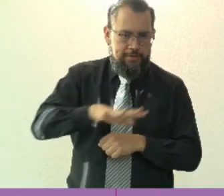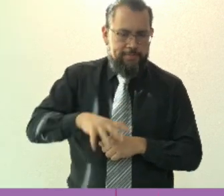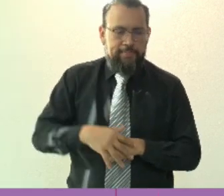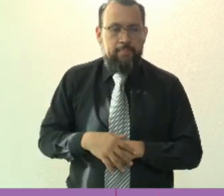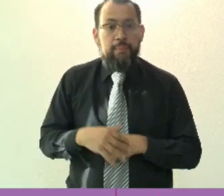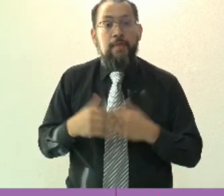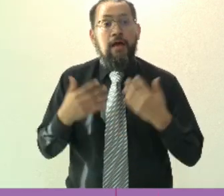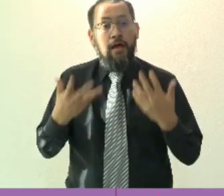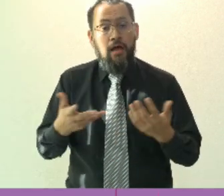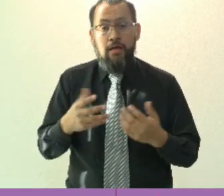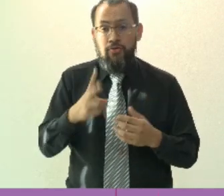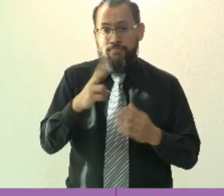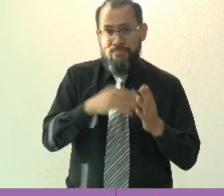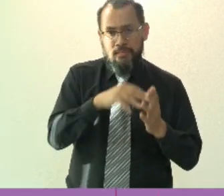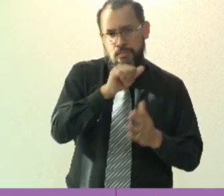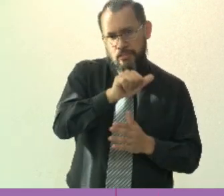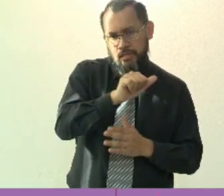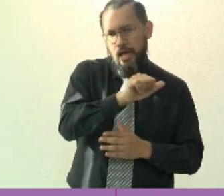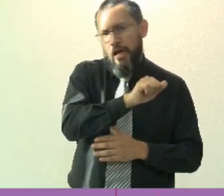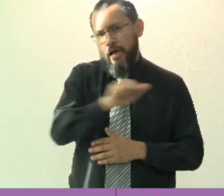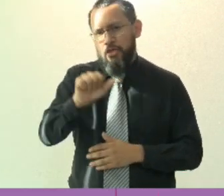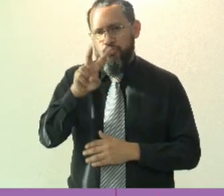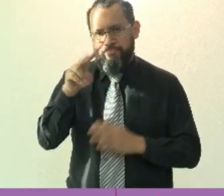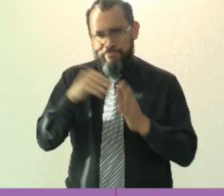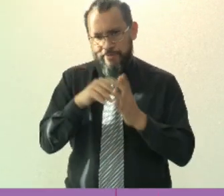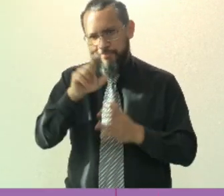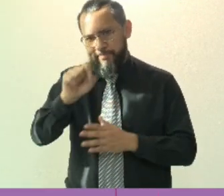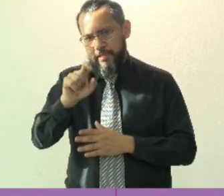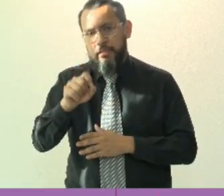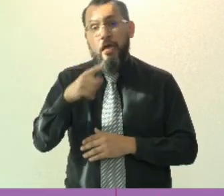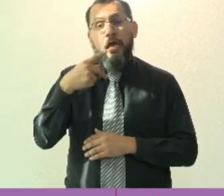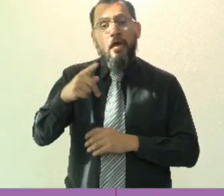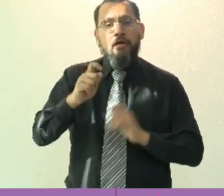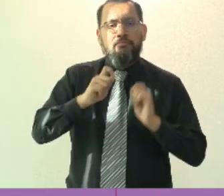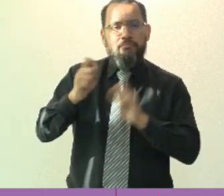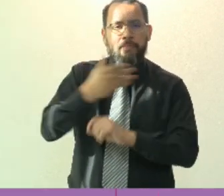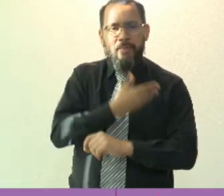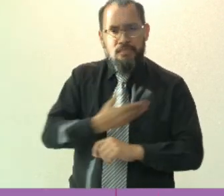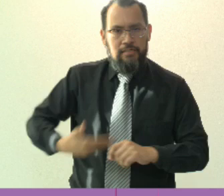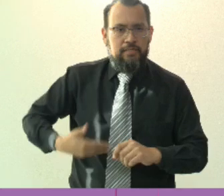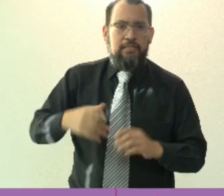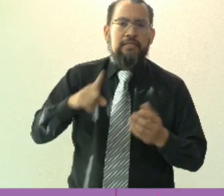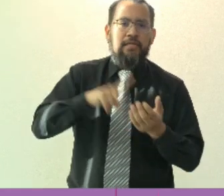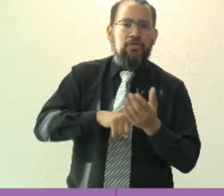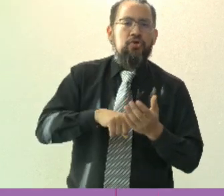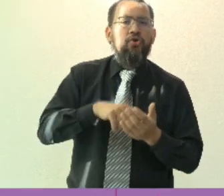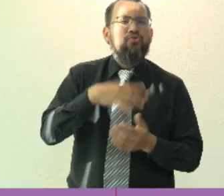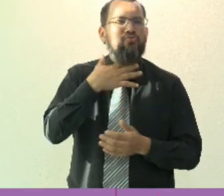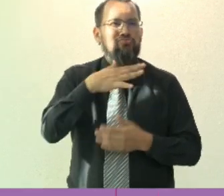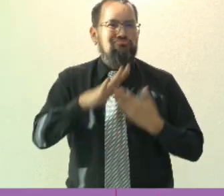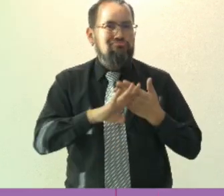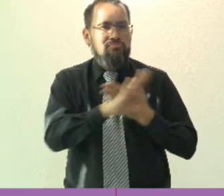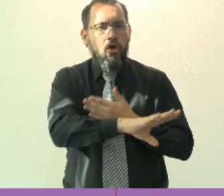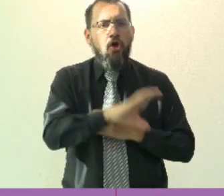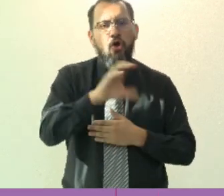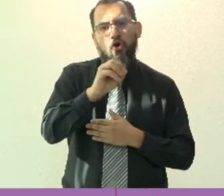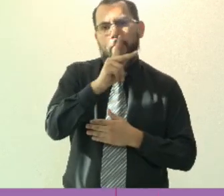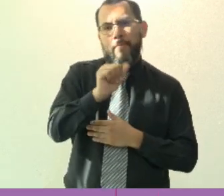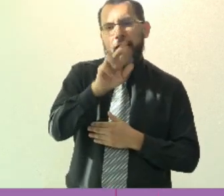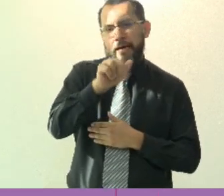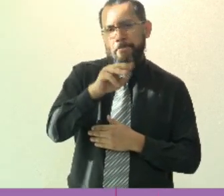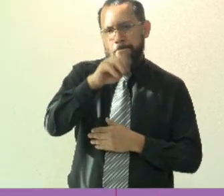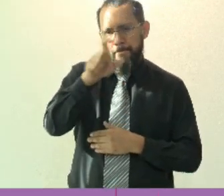2020 se desempeñó como vicepresidente nacional de la Comisión Anticorrupción de la Coparmex y actualmente es miembro del